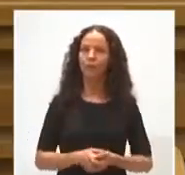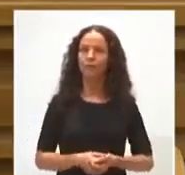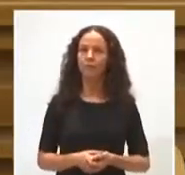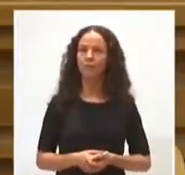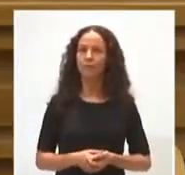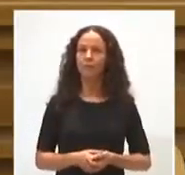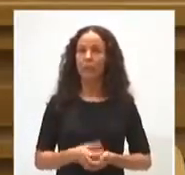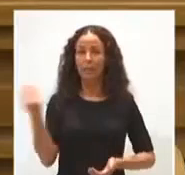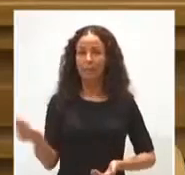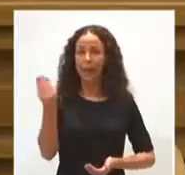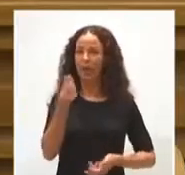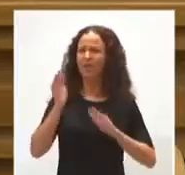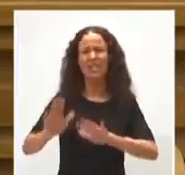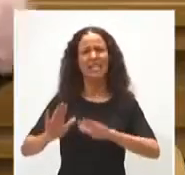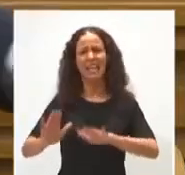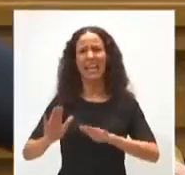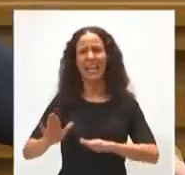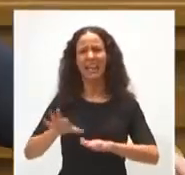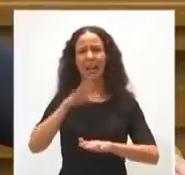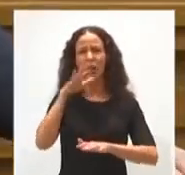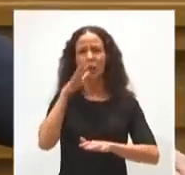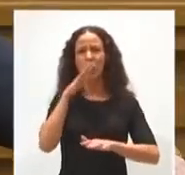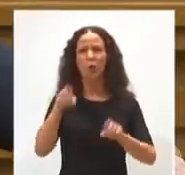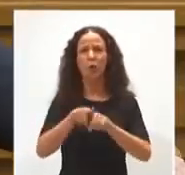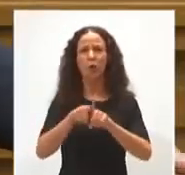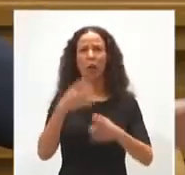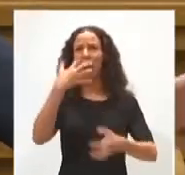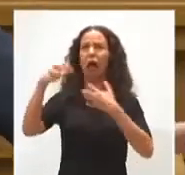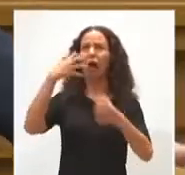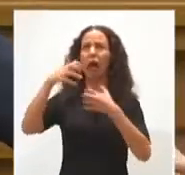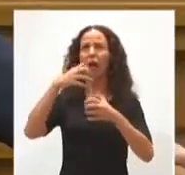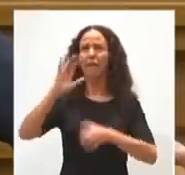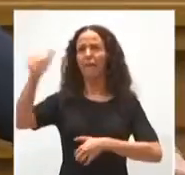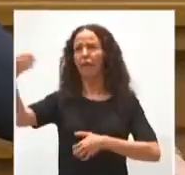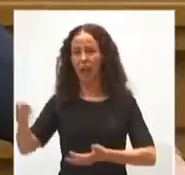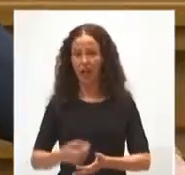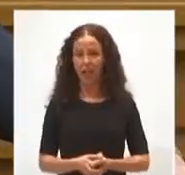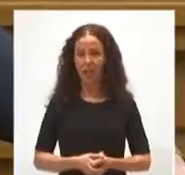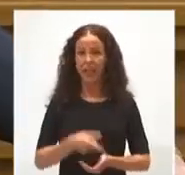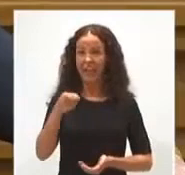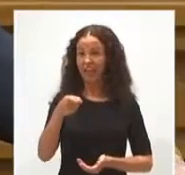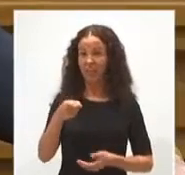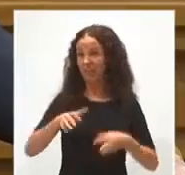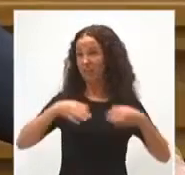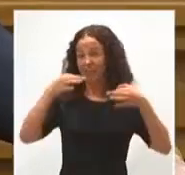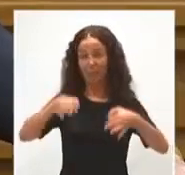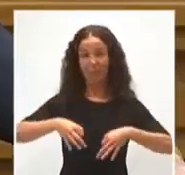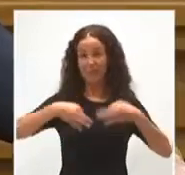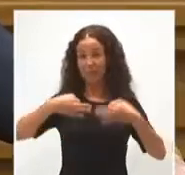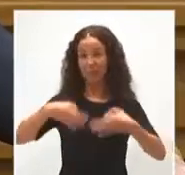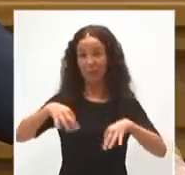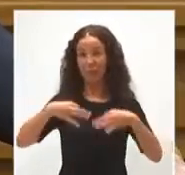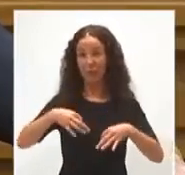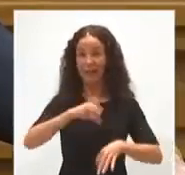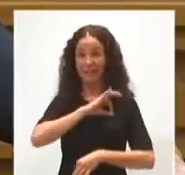mejor que se queden porque es que hacen más ruido fuera que dentro esto siempre en clave interna señor núñez que aquí ya